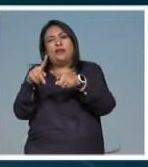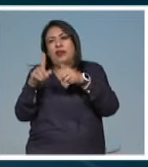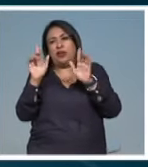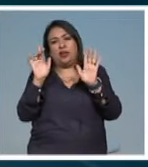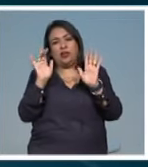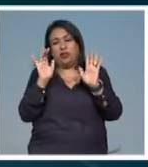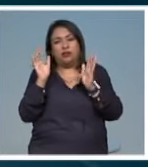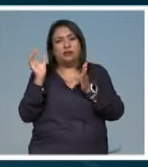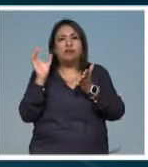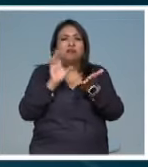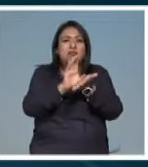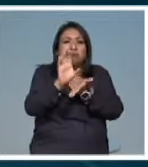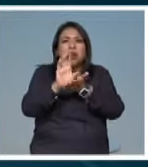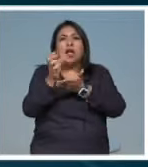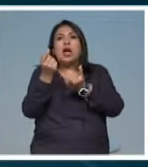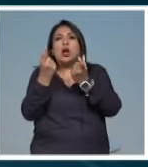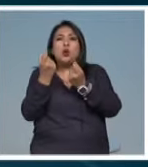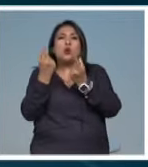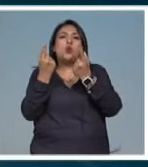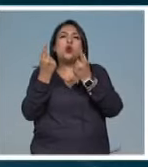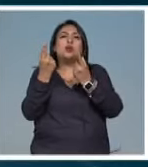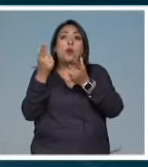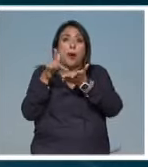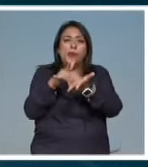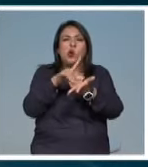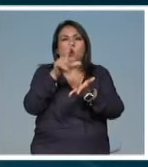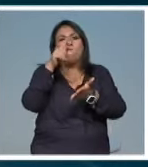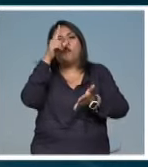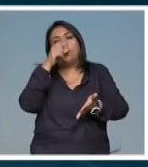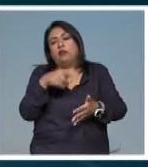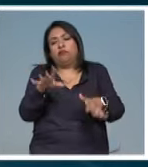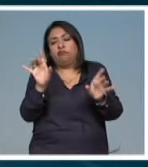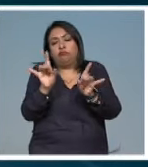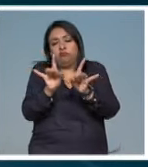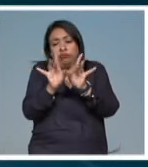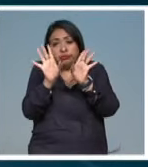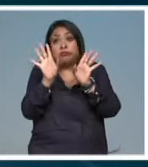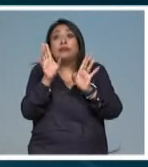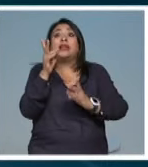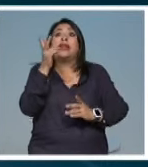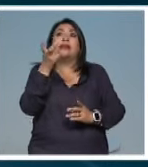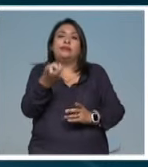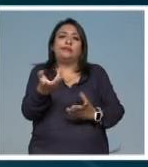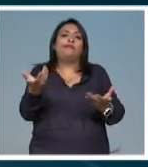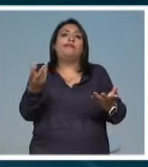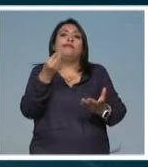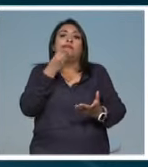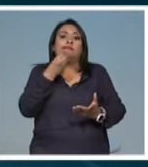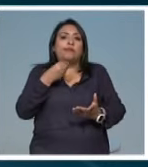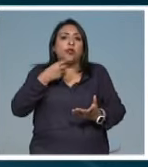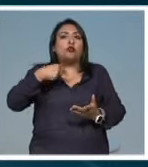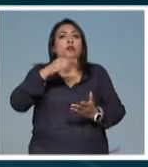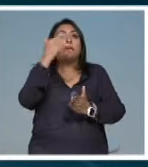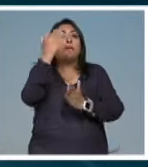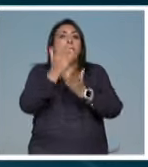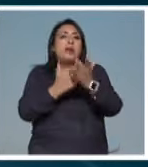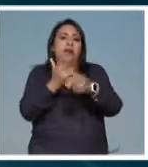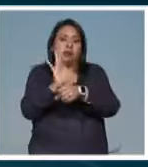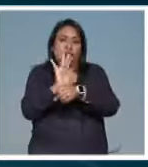partes, algunos patrocinios que se caen, cosas así que suceden, ha hecho que nosotros recortemos la cantidad de películas.